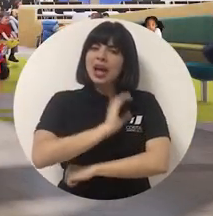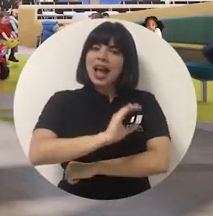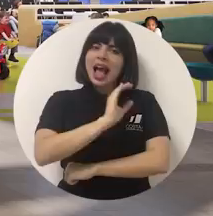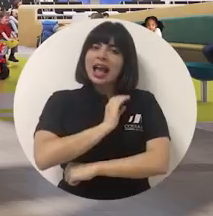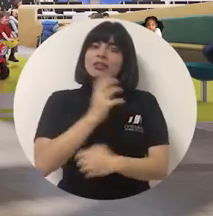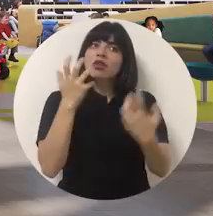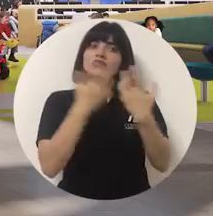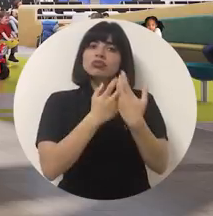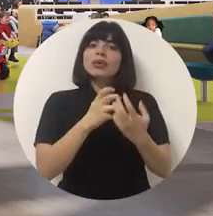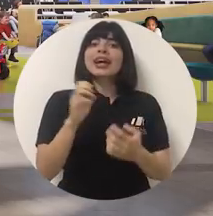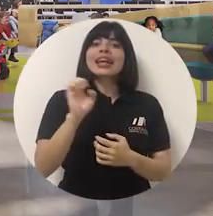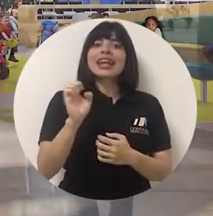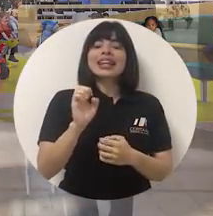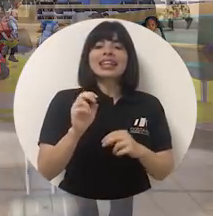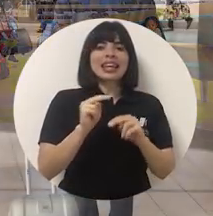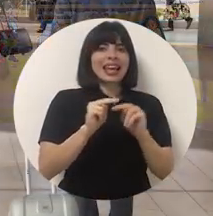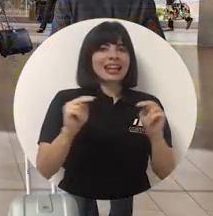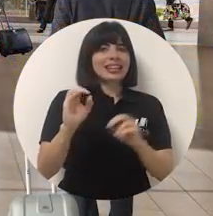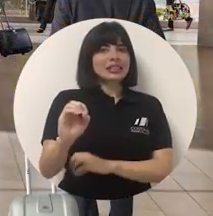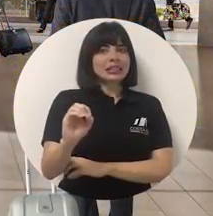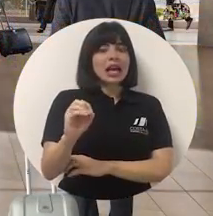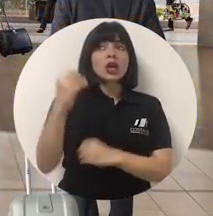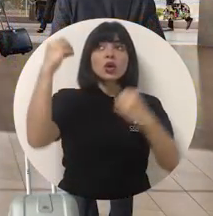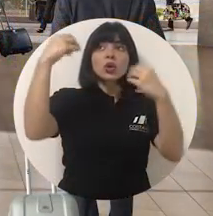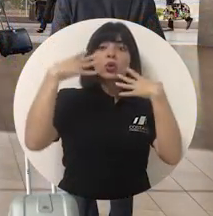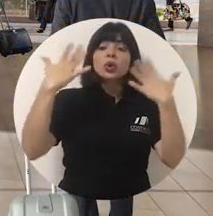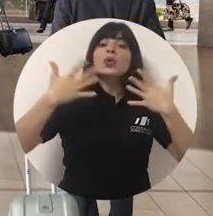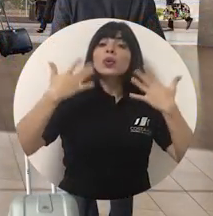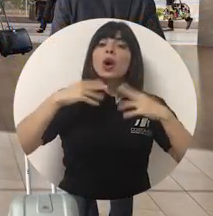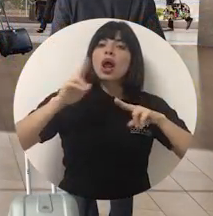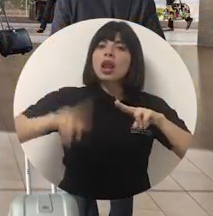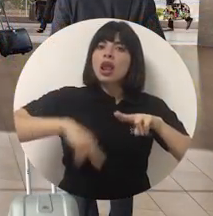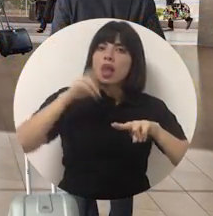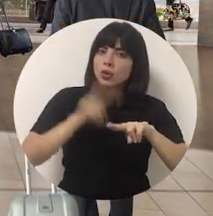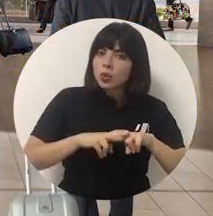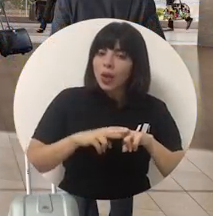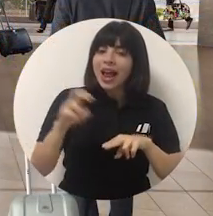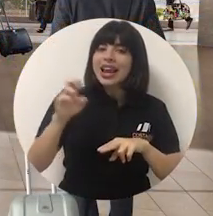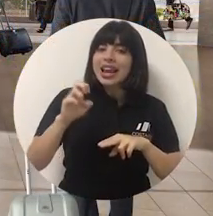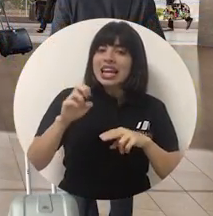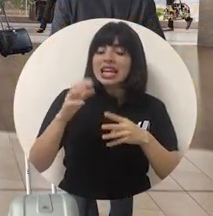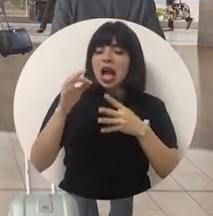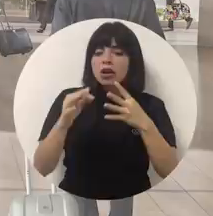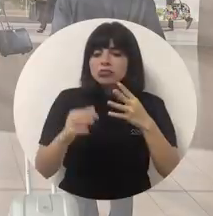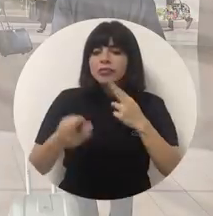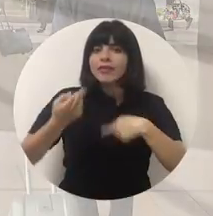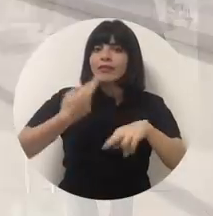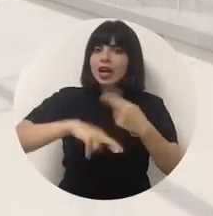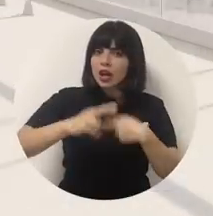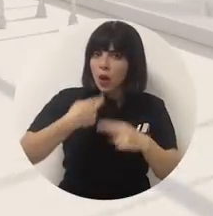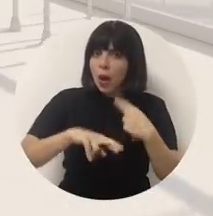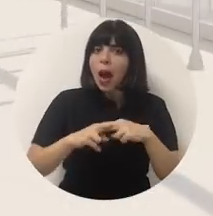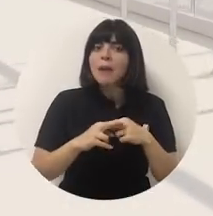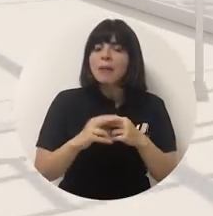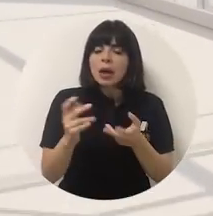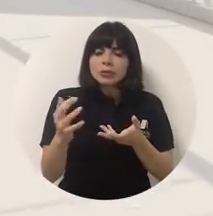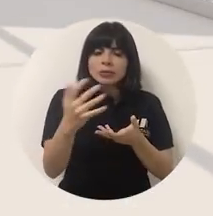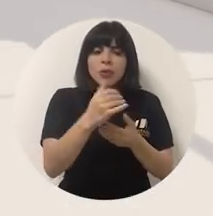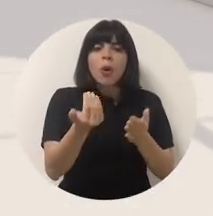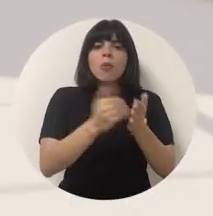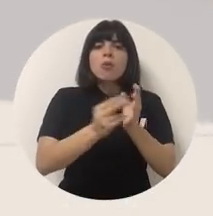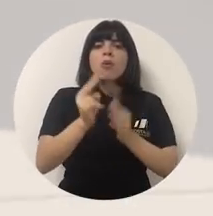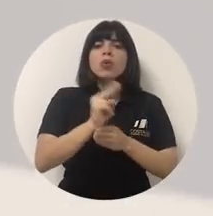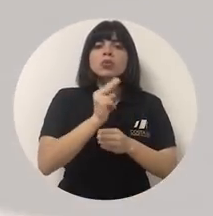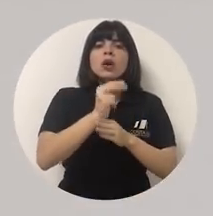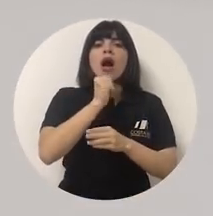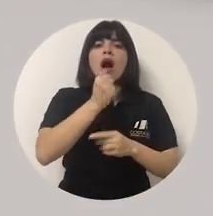características de energía neta cero, que utiliza iluminación y ventilación natural, energías alternativas y renovables, que colecte y reutilice